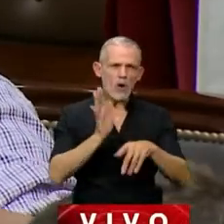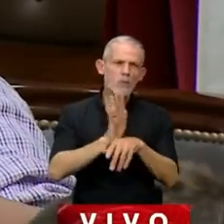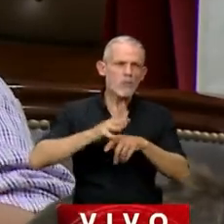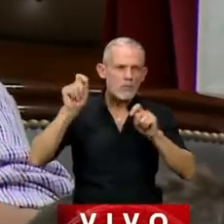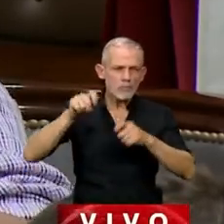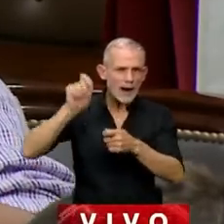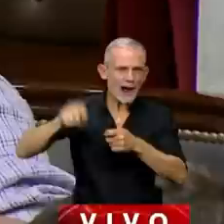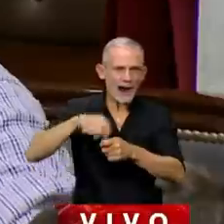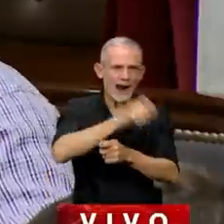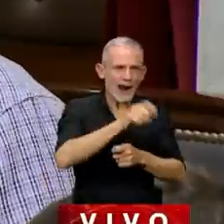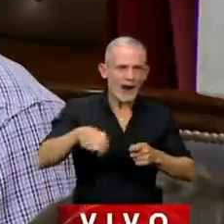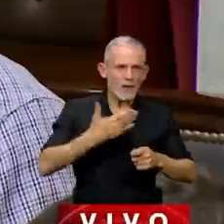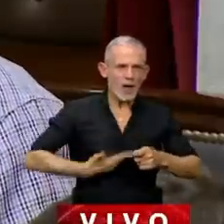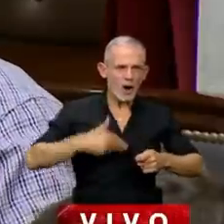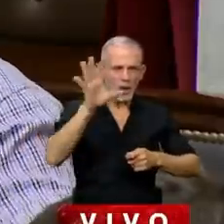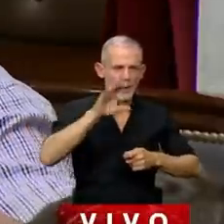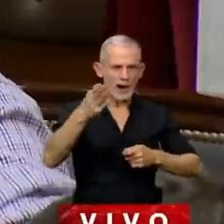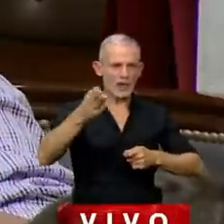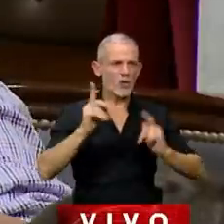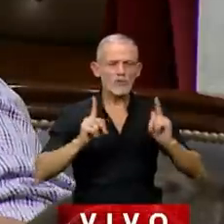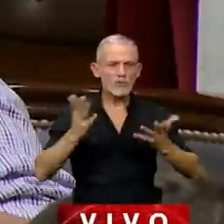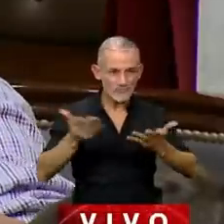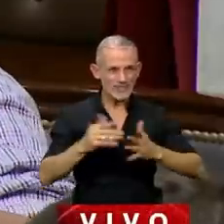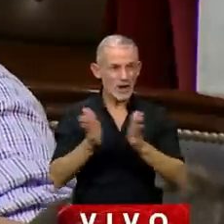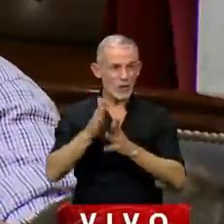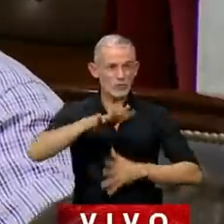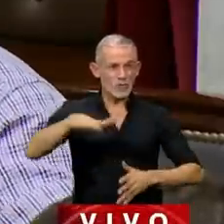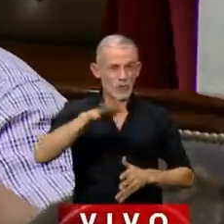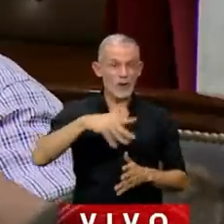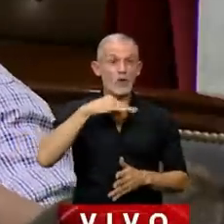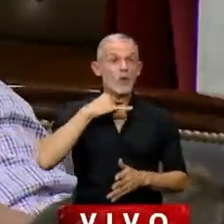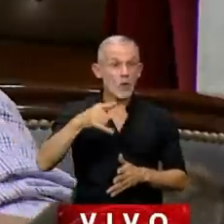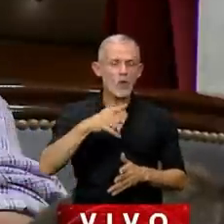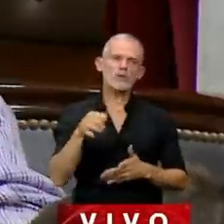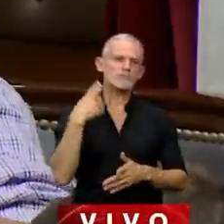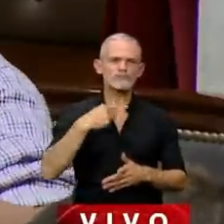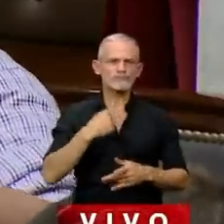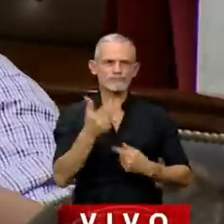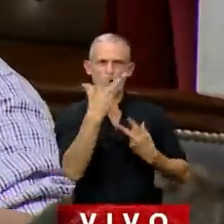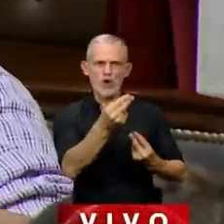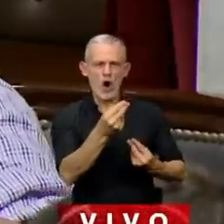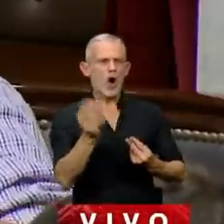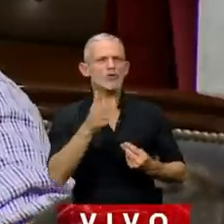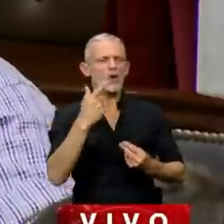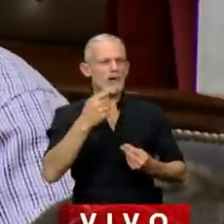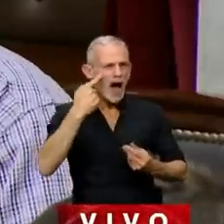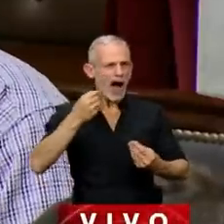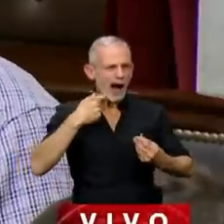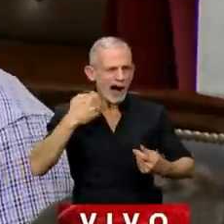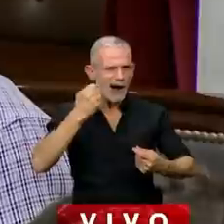atornillar en la gobernación. Por eso, junto al pueblo jujeño, vamos a rechazar todo